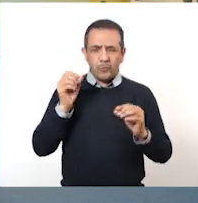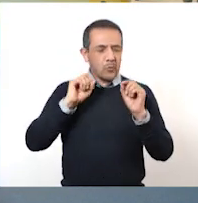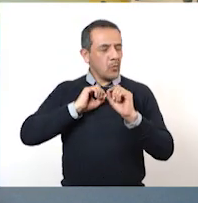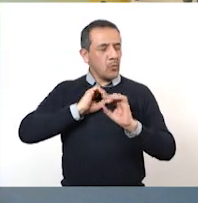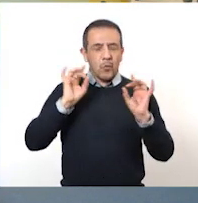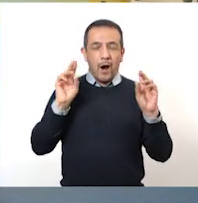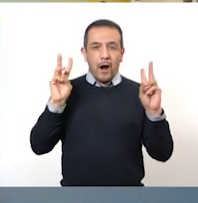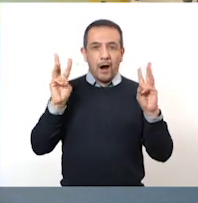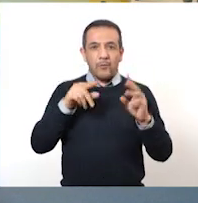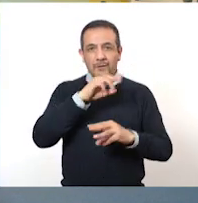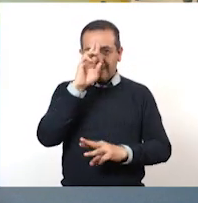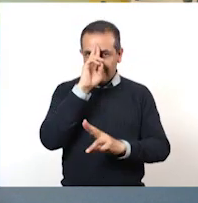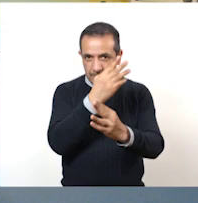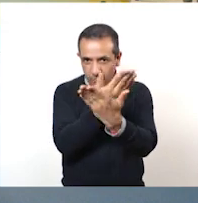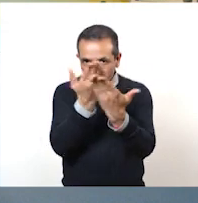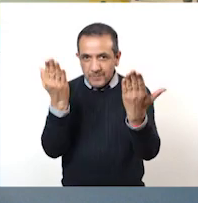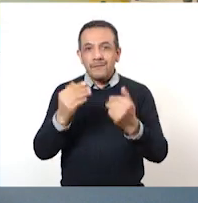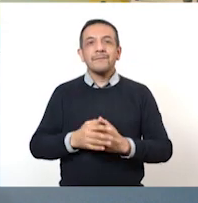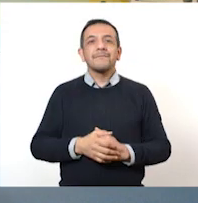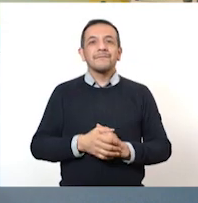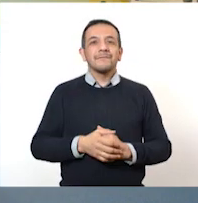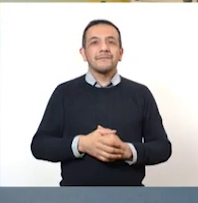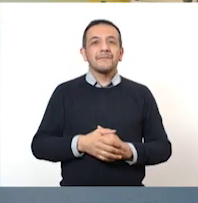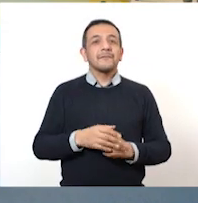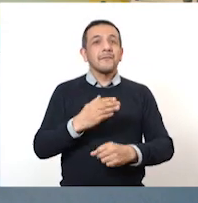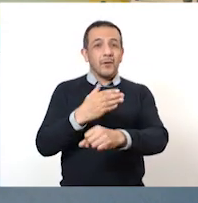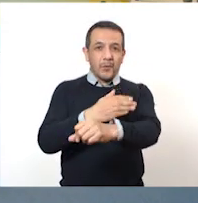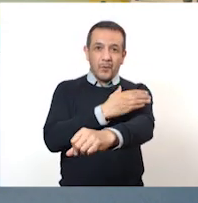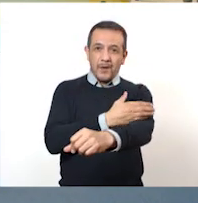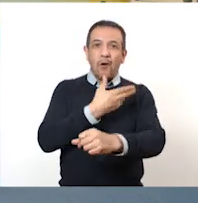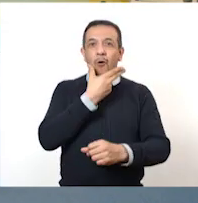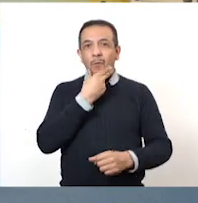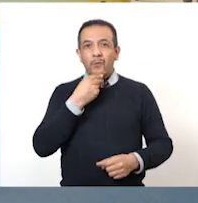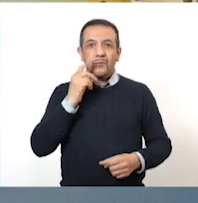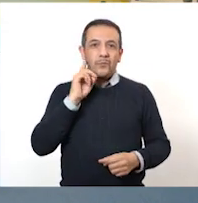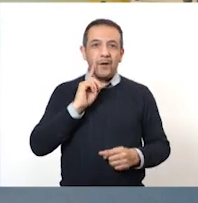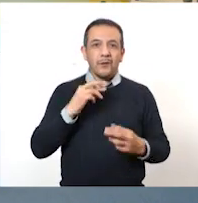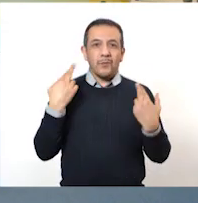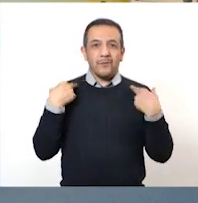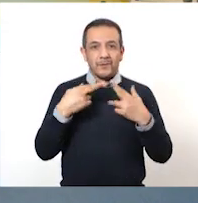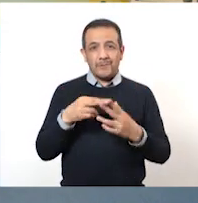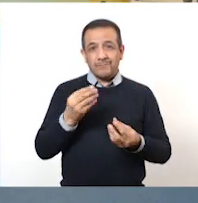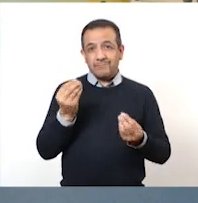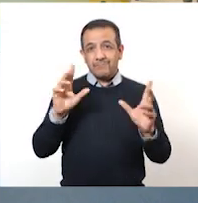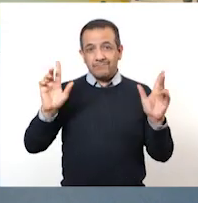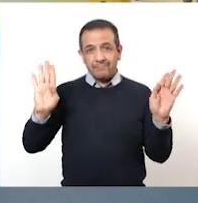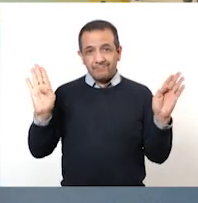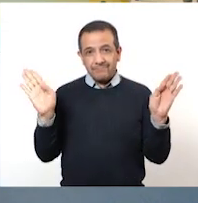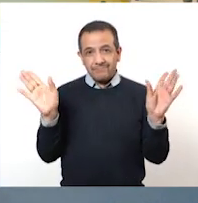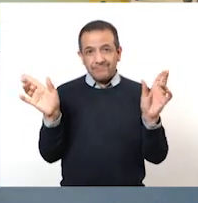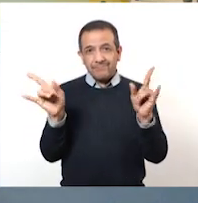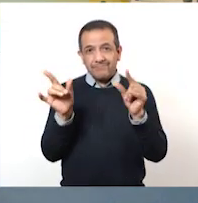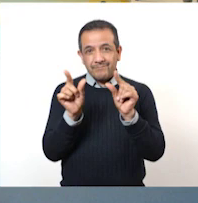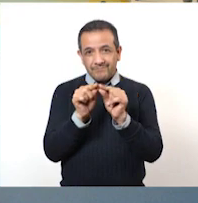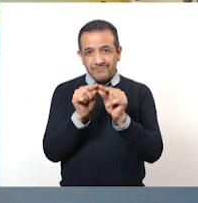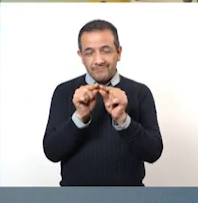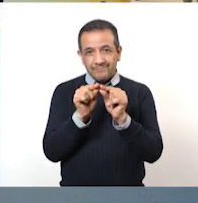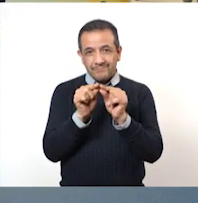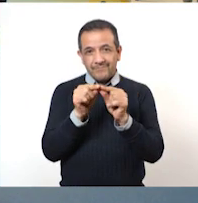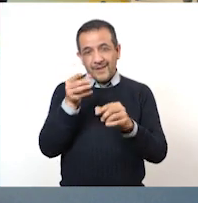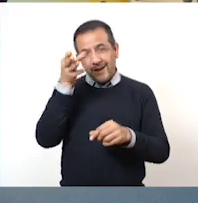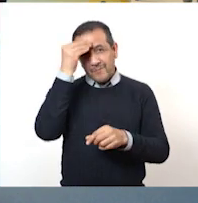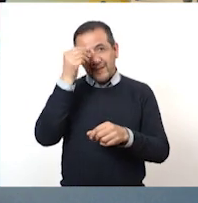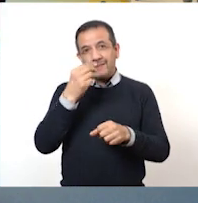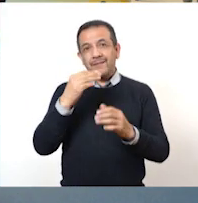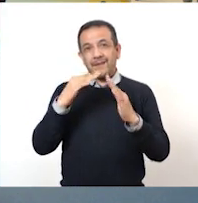y respeto para todos y cada uno de ustedes. Compañeras y compañeros docentes, con esto cerramos las actividades de este